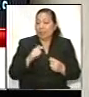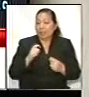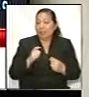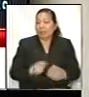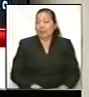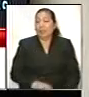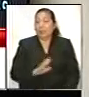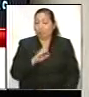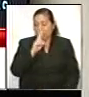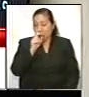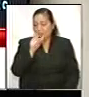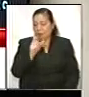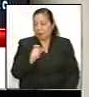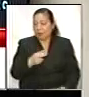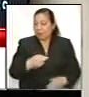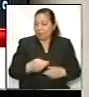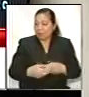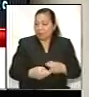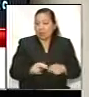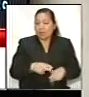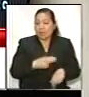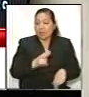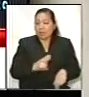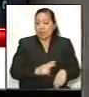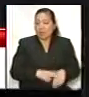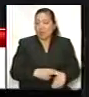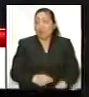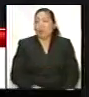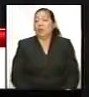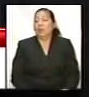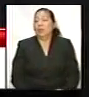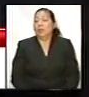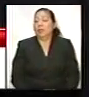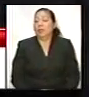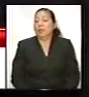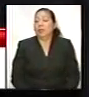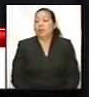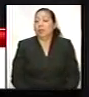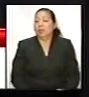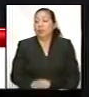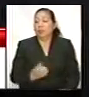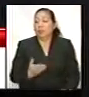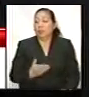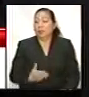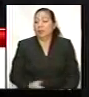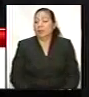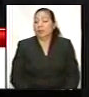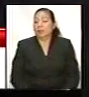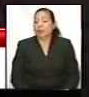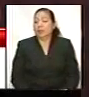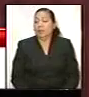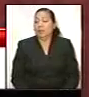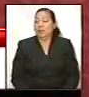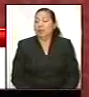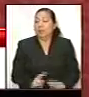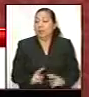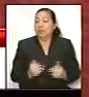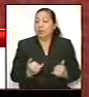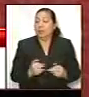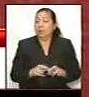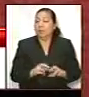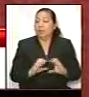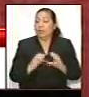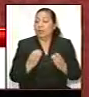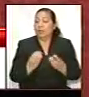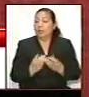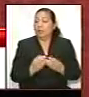todos los peruanos, productiva y natural además, mediante núcleos ejecutores. Se vio también aquí en el Pleno del Congreso